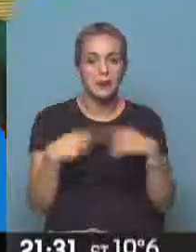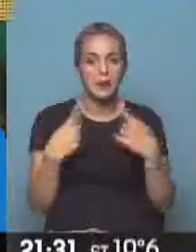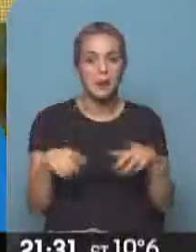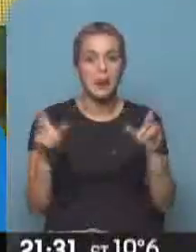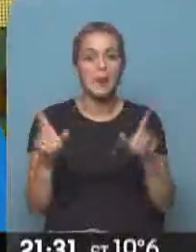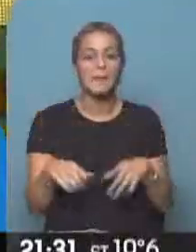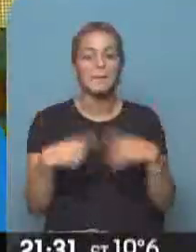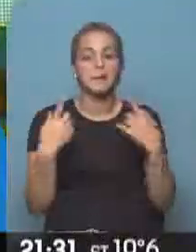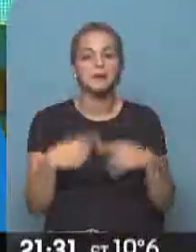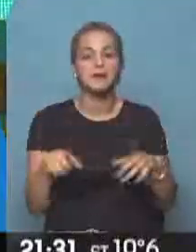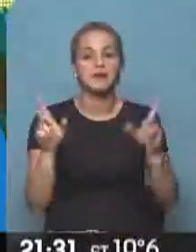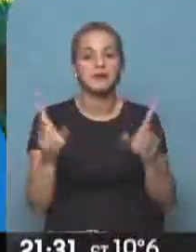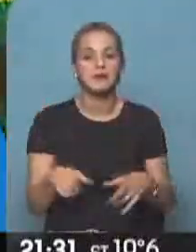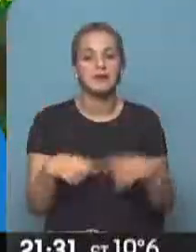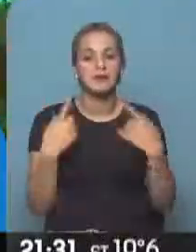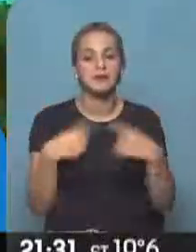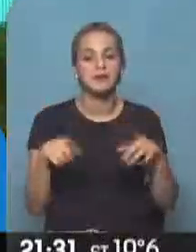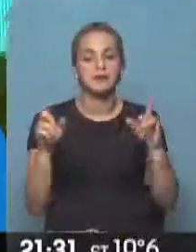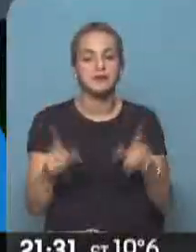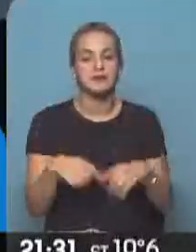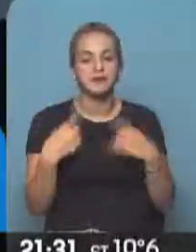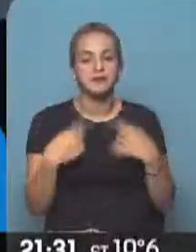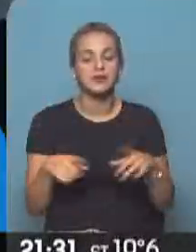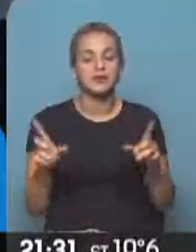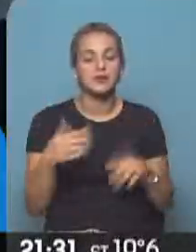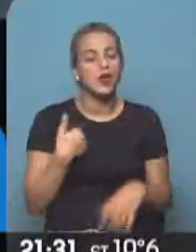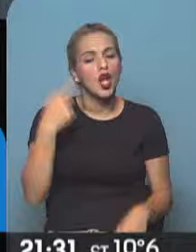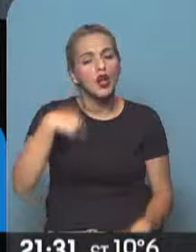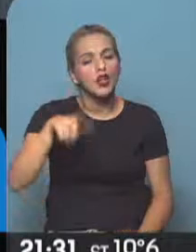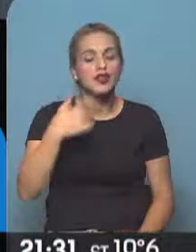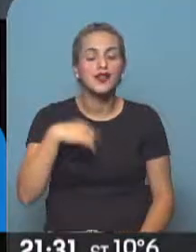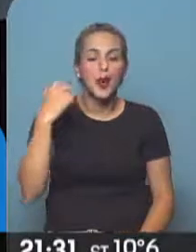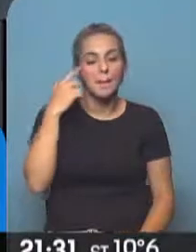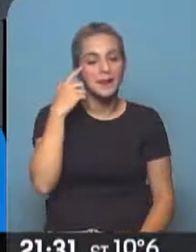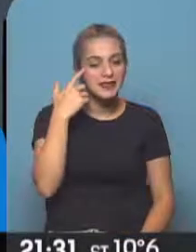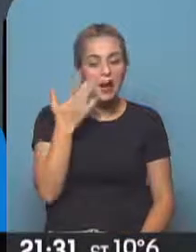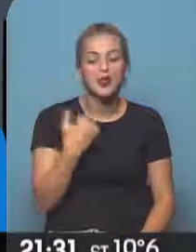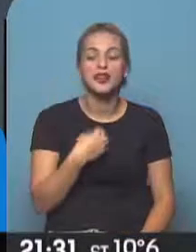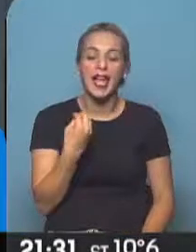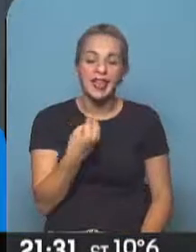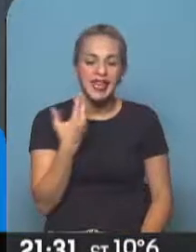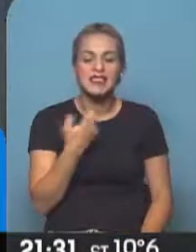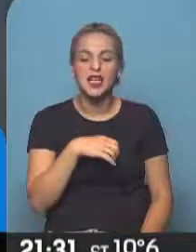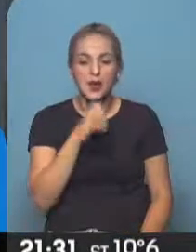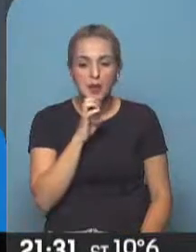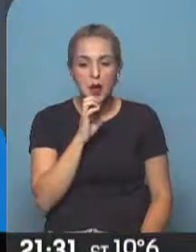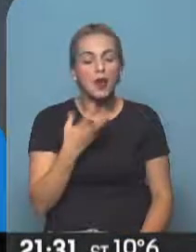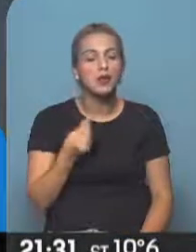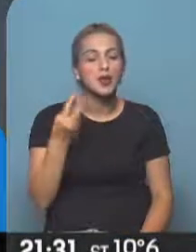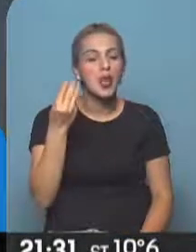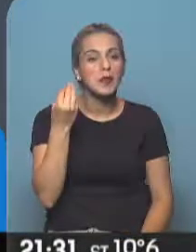va a comenzar. Ya llegó, ya llegó. Nosotros pensamos que el humor muchas veces ha sido